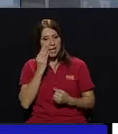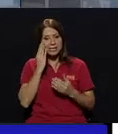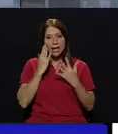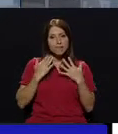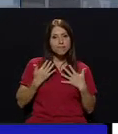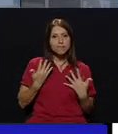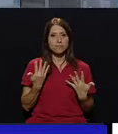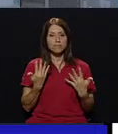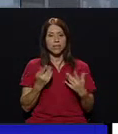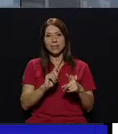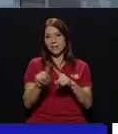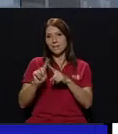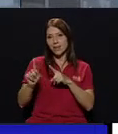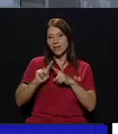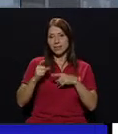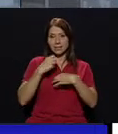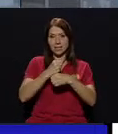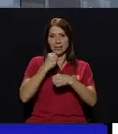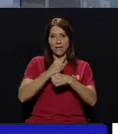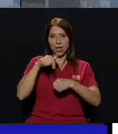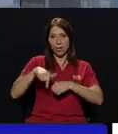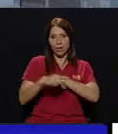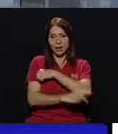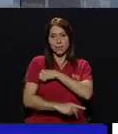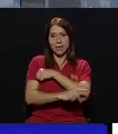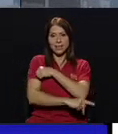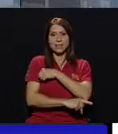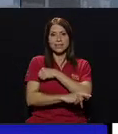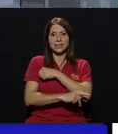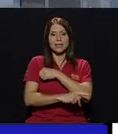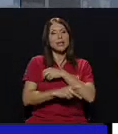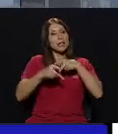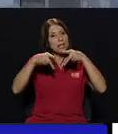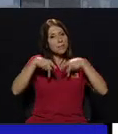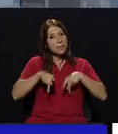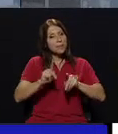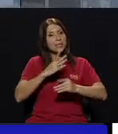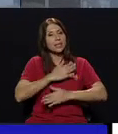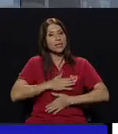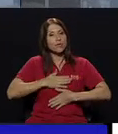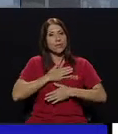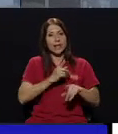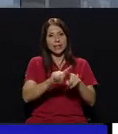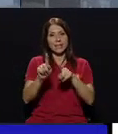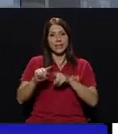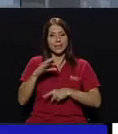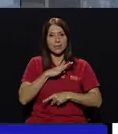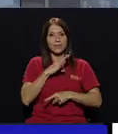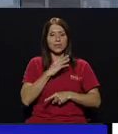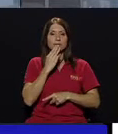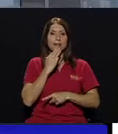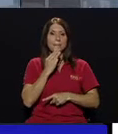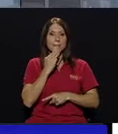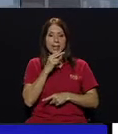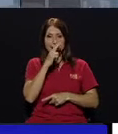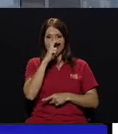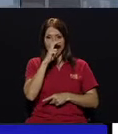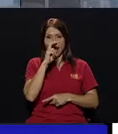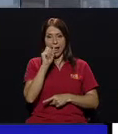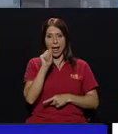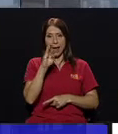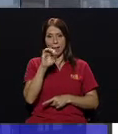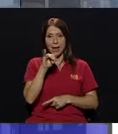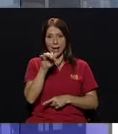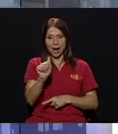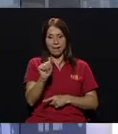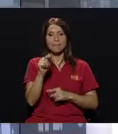belleza, estéticos y demás, que se han producido en el país y que nos permiten disfrutar de los diferentes beneficios que tiene la miel de abeja y que van